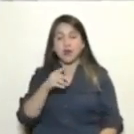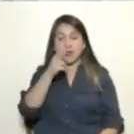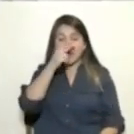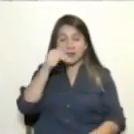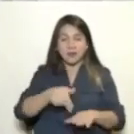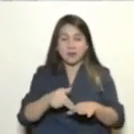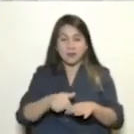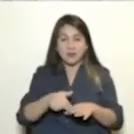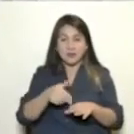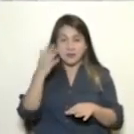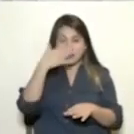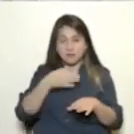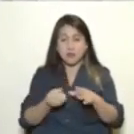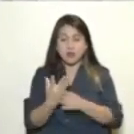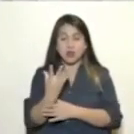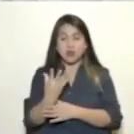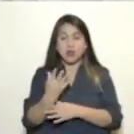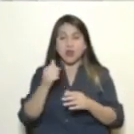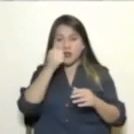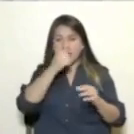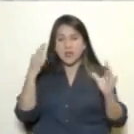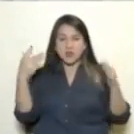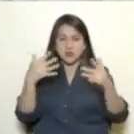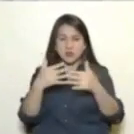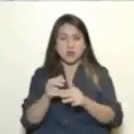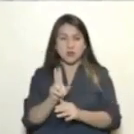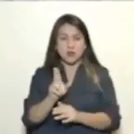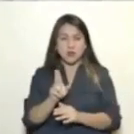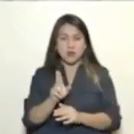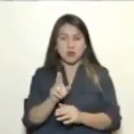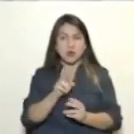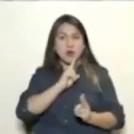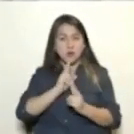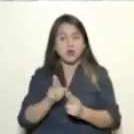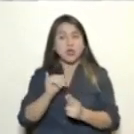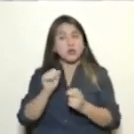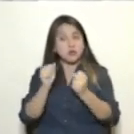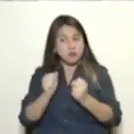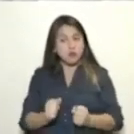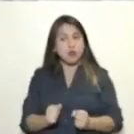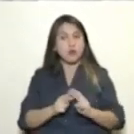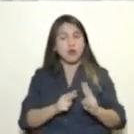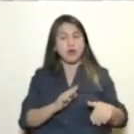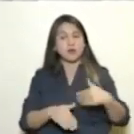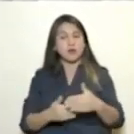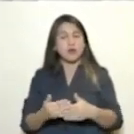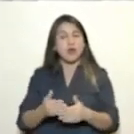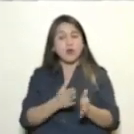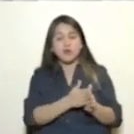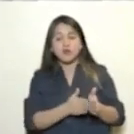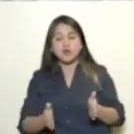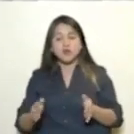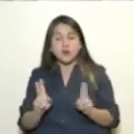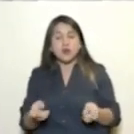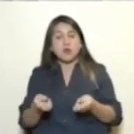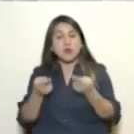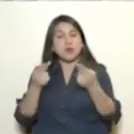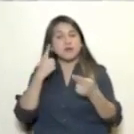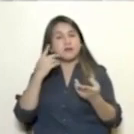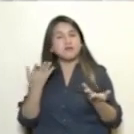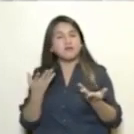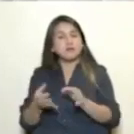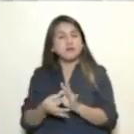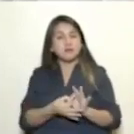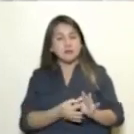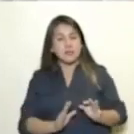significa, etcétera. Propuesta. ¿Es posible en el proceso de recuperación para seguir